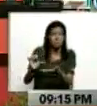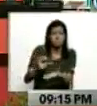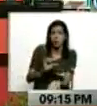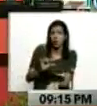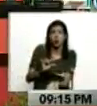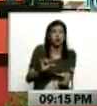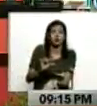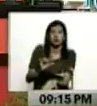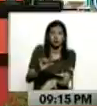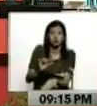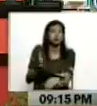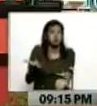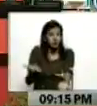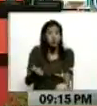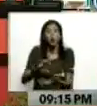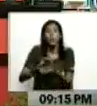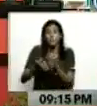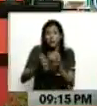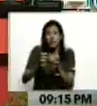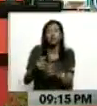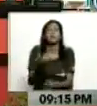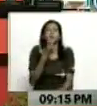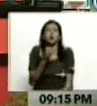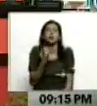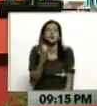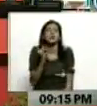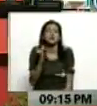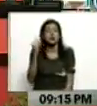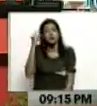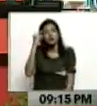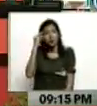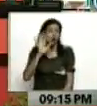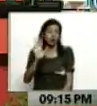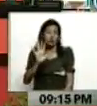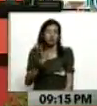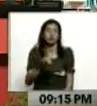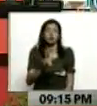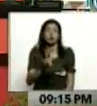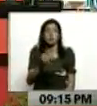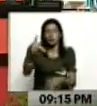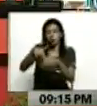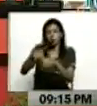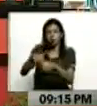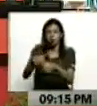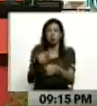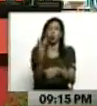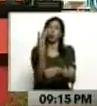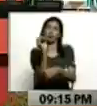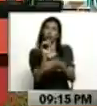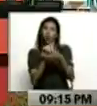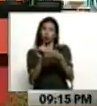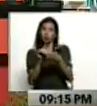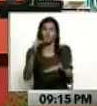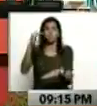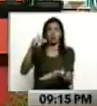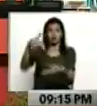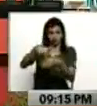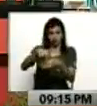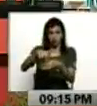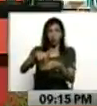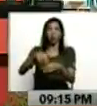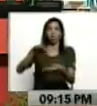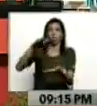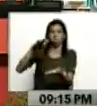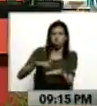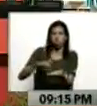petrolero Y es bien complicado Cuando el precio del petróleo un día está en 40 y otro día está En 20 para